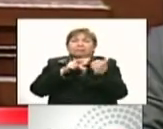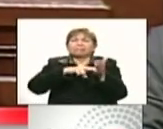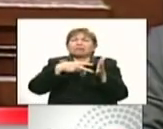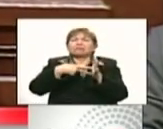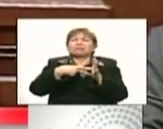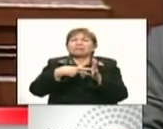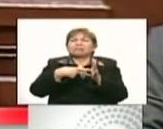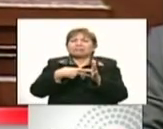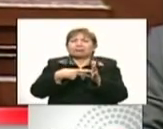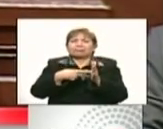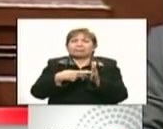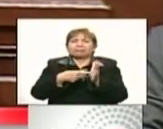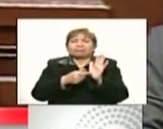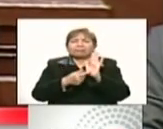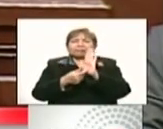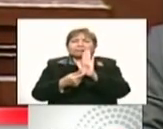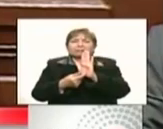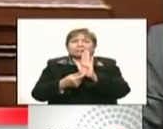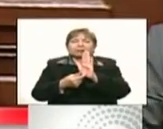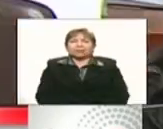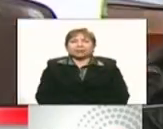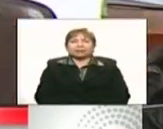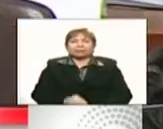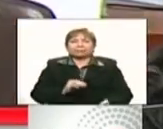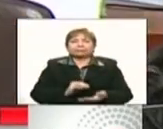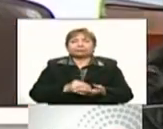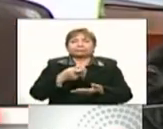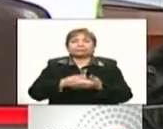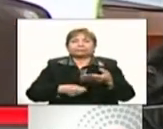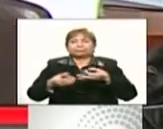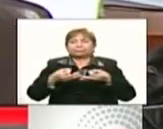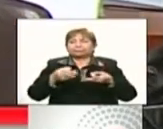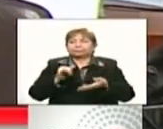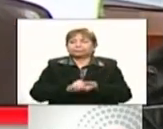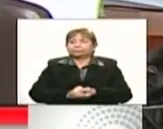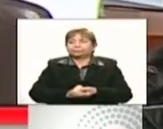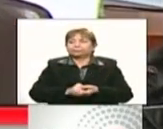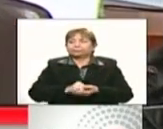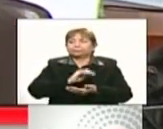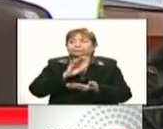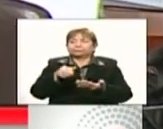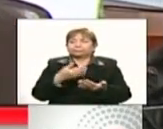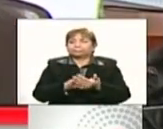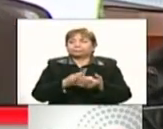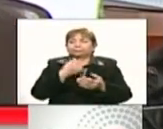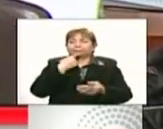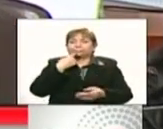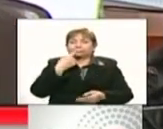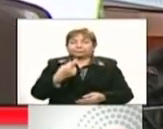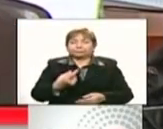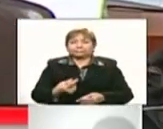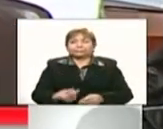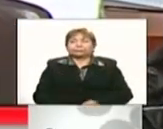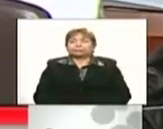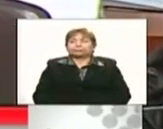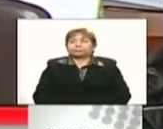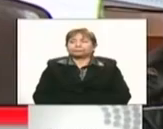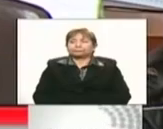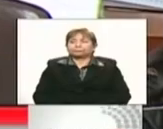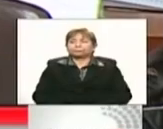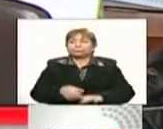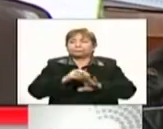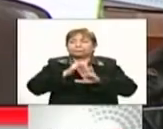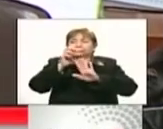¿En qué incurrirían el presidente o el jurado nacional de elecciones si esto procediera?